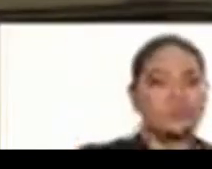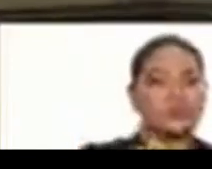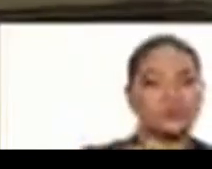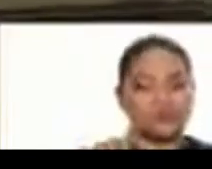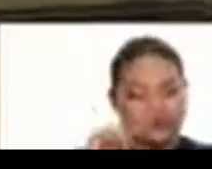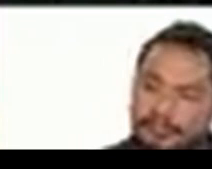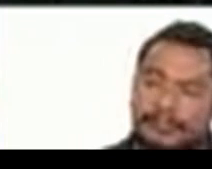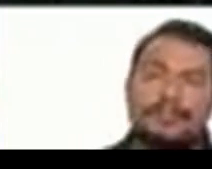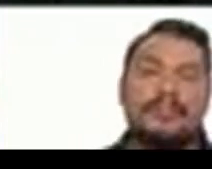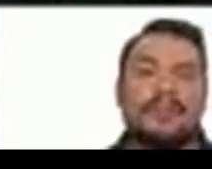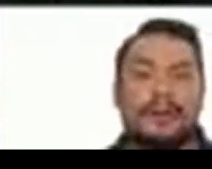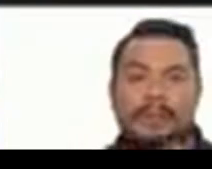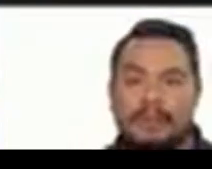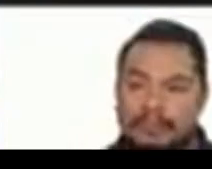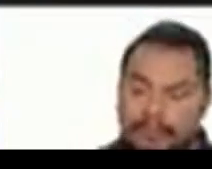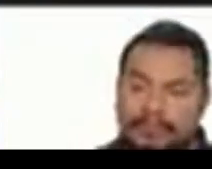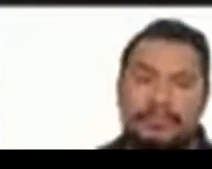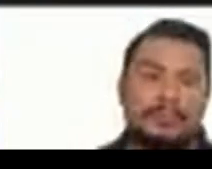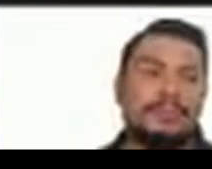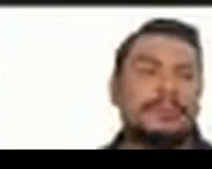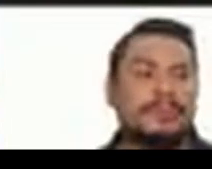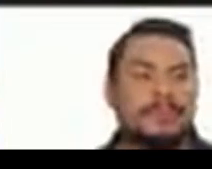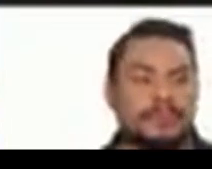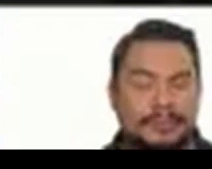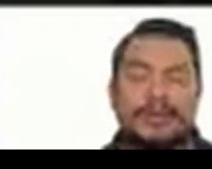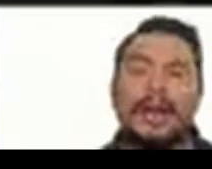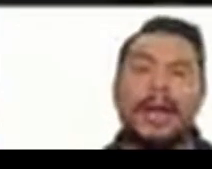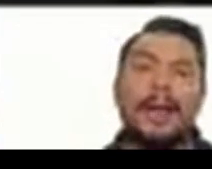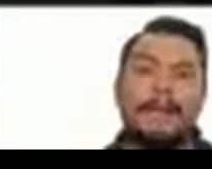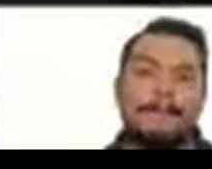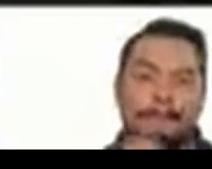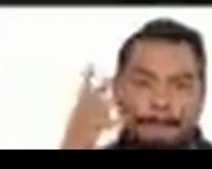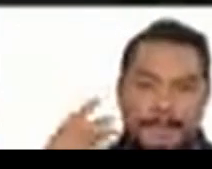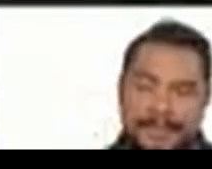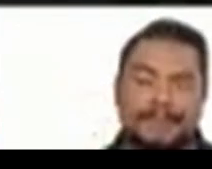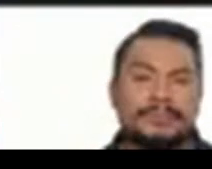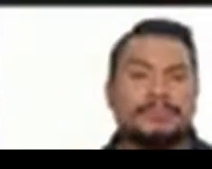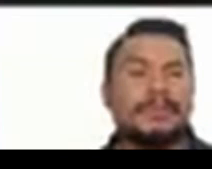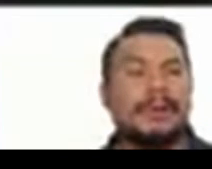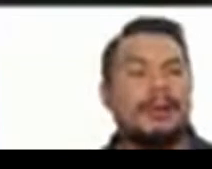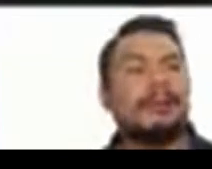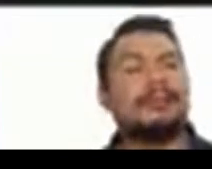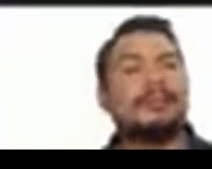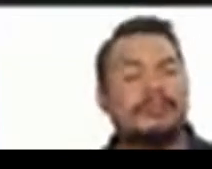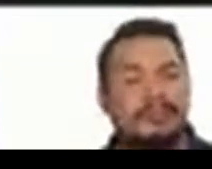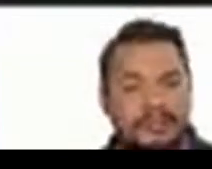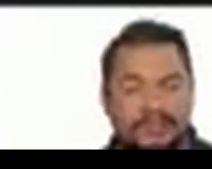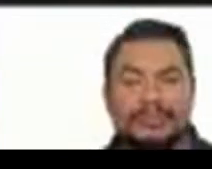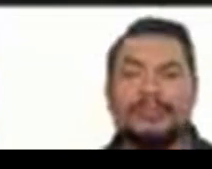sudamericano. Querida presidenta y amiga, es el momento de